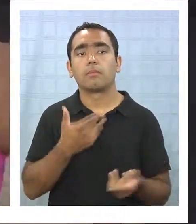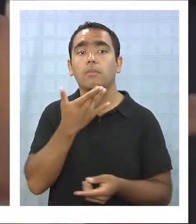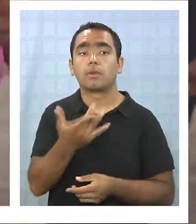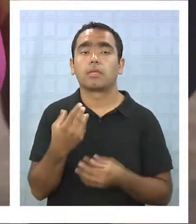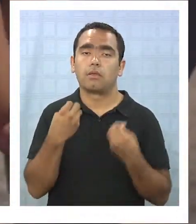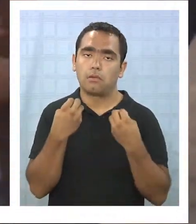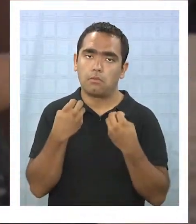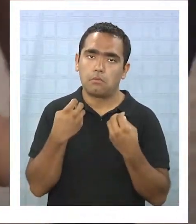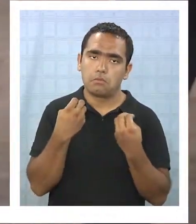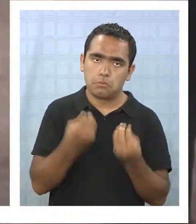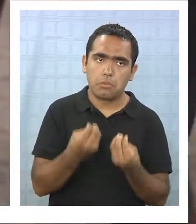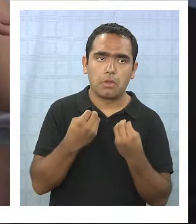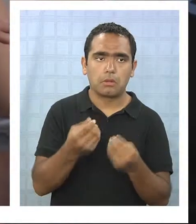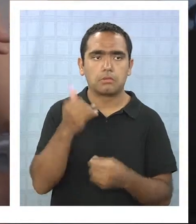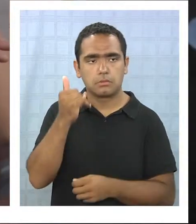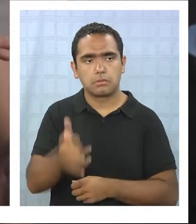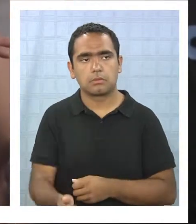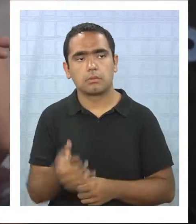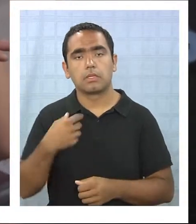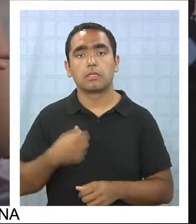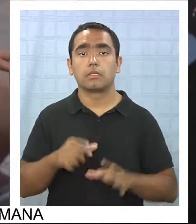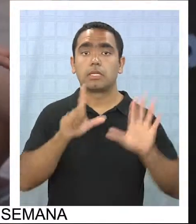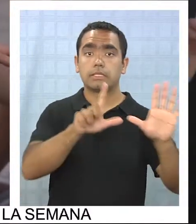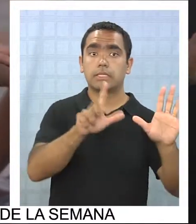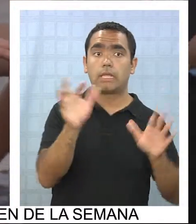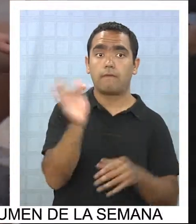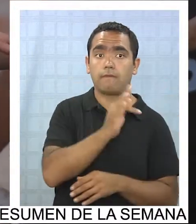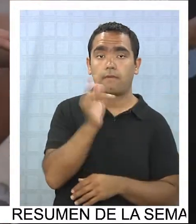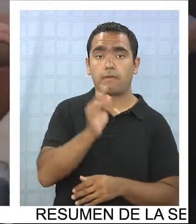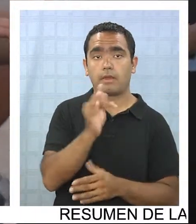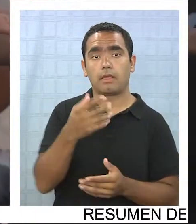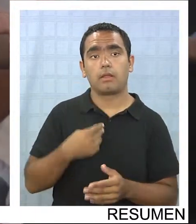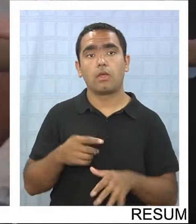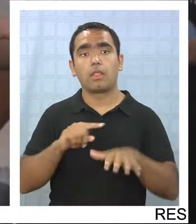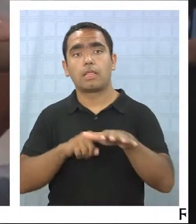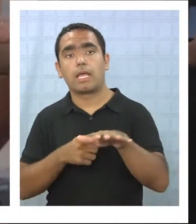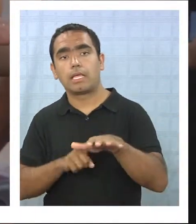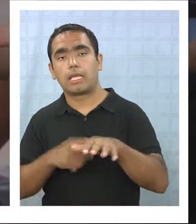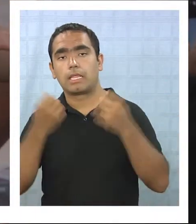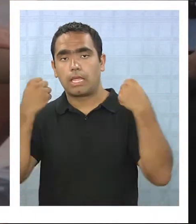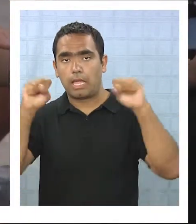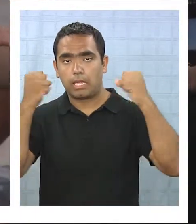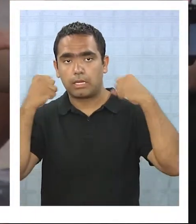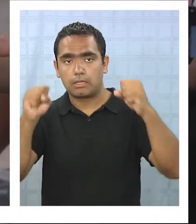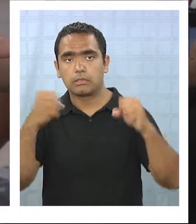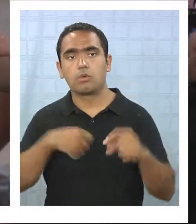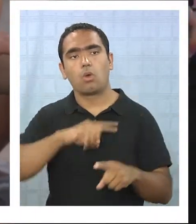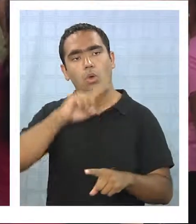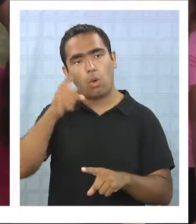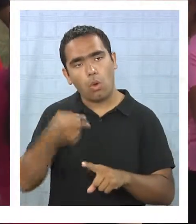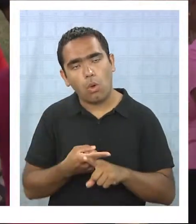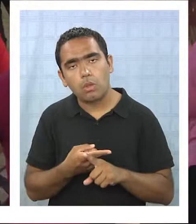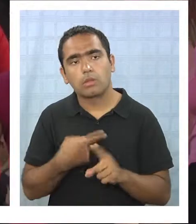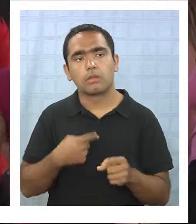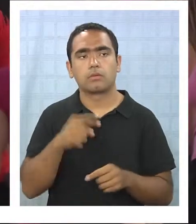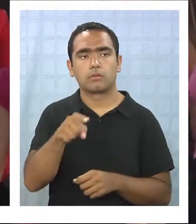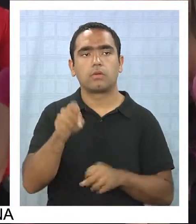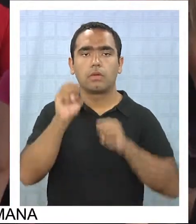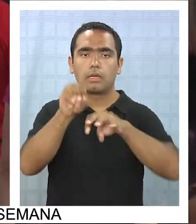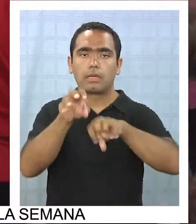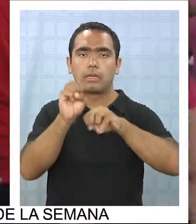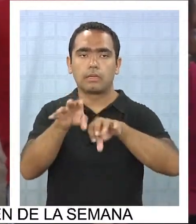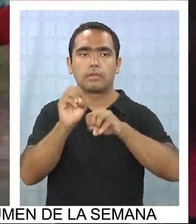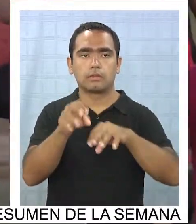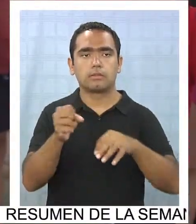porque ya era parte de sus rutinas. Desde el 7 de febrero, el taller de ejercicios volvió a entrar en funcionamiento con clases